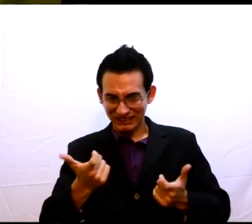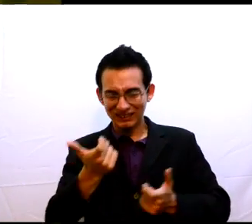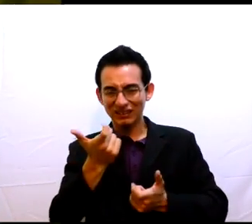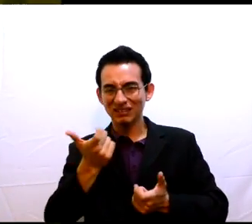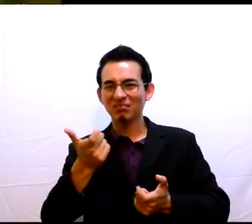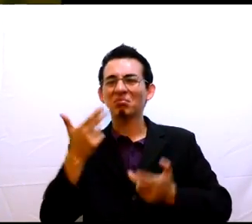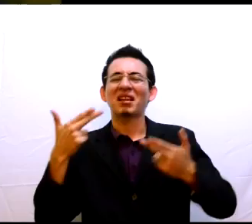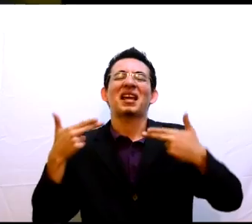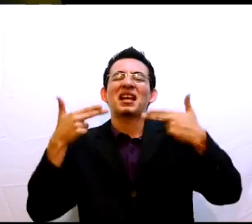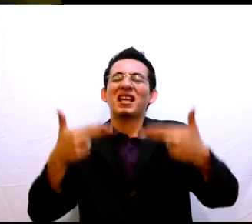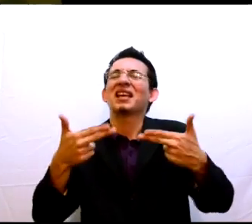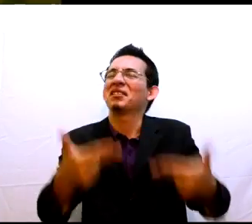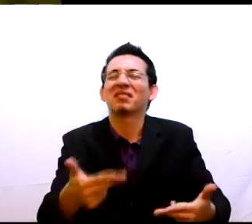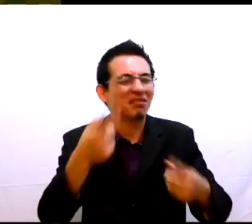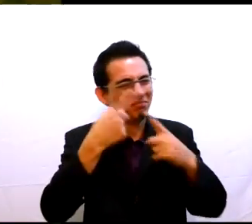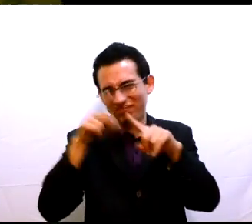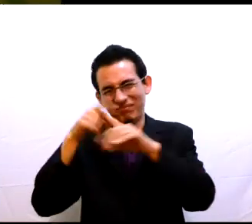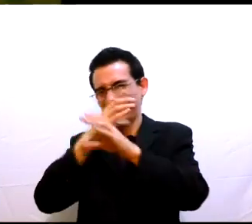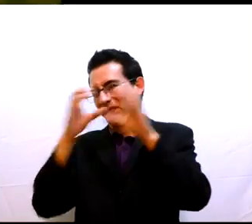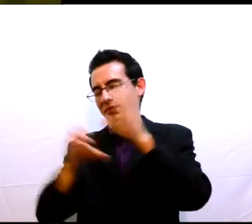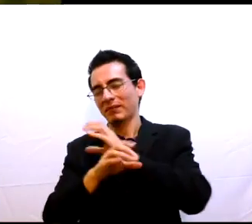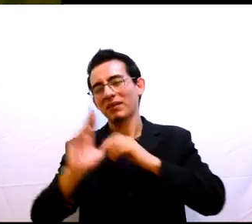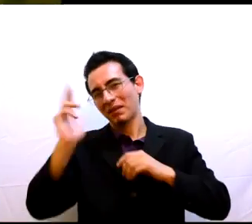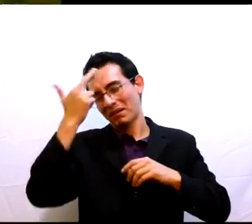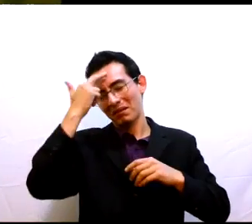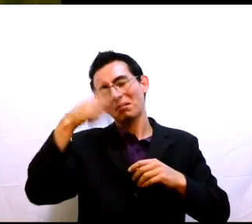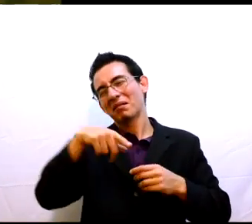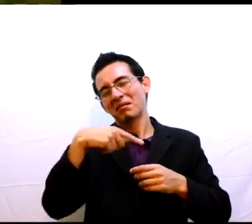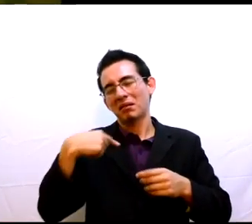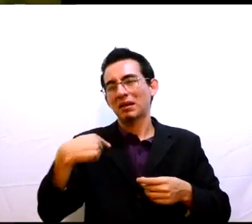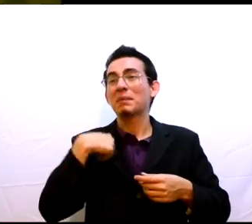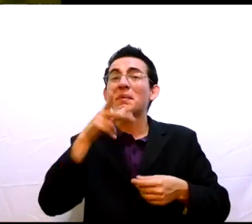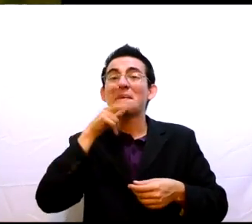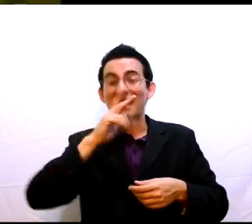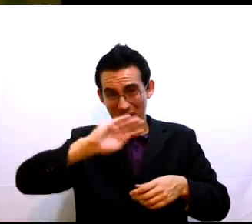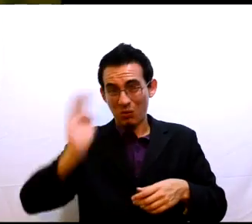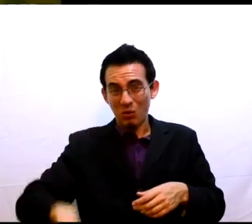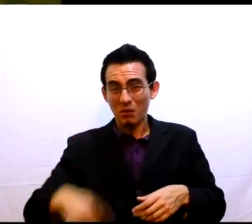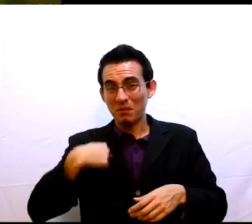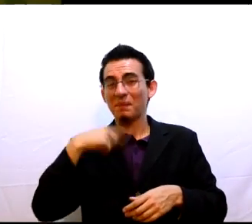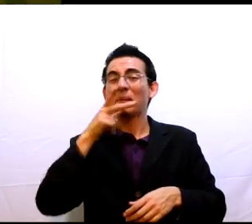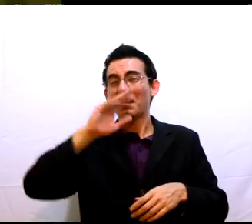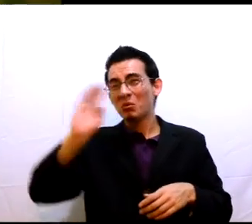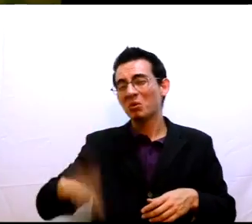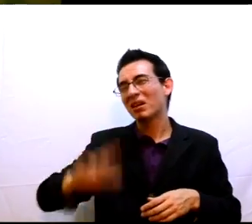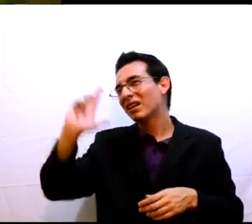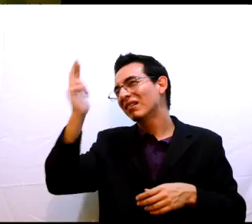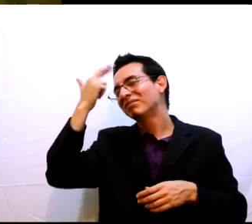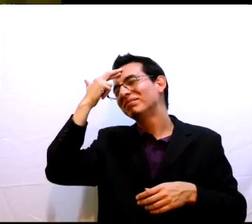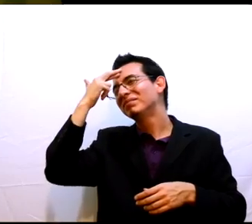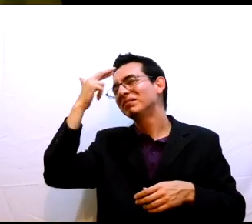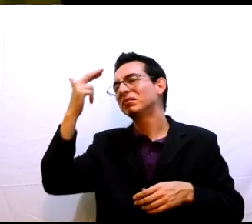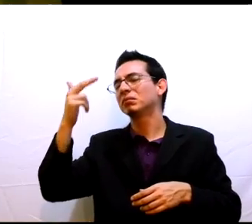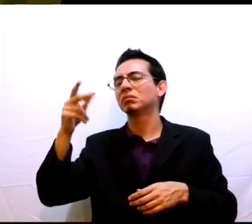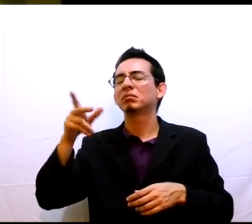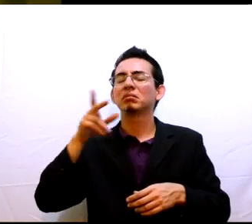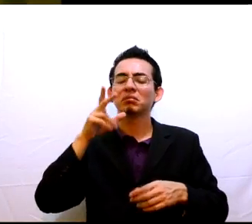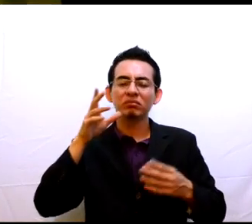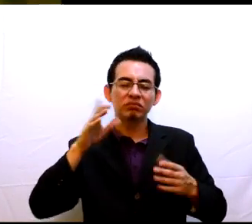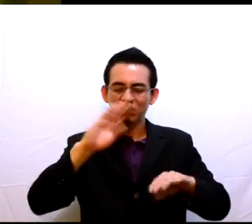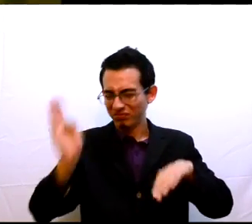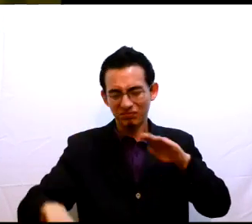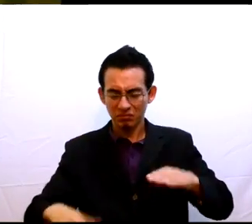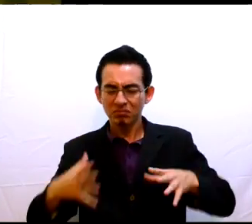cuando yo recibí cuando mi padre murió me dejó al dejo algunas cosas a mí